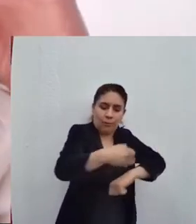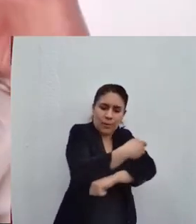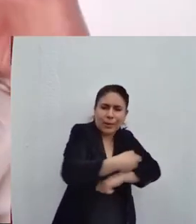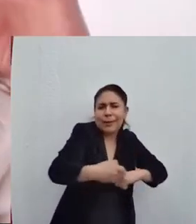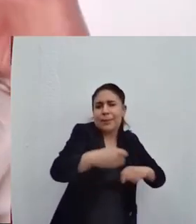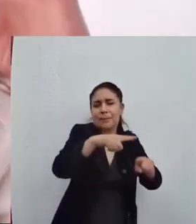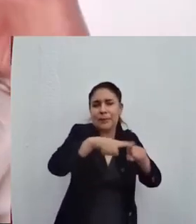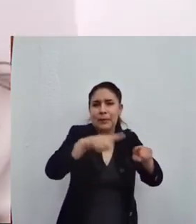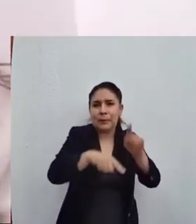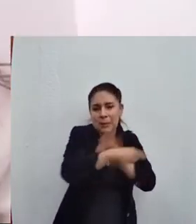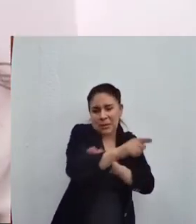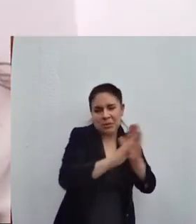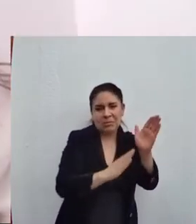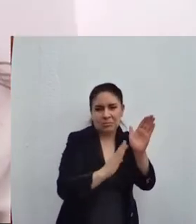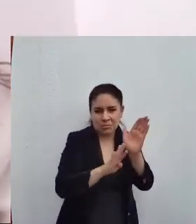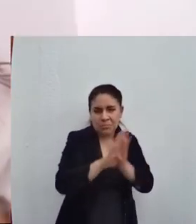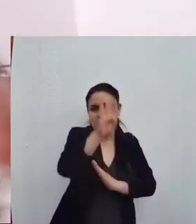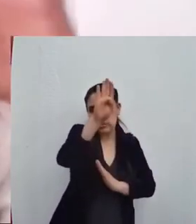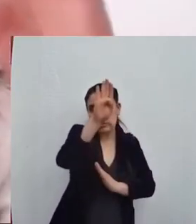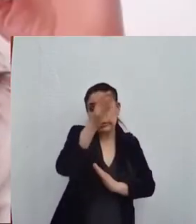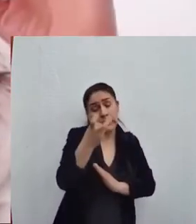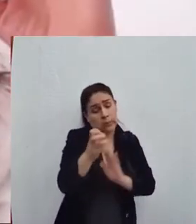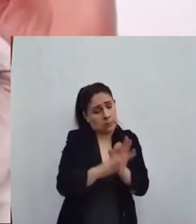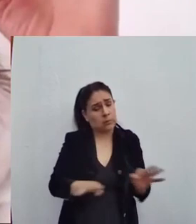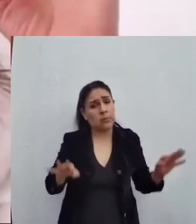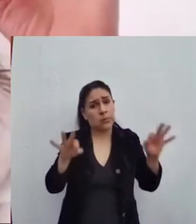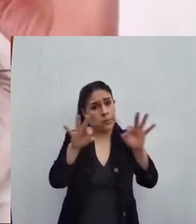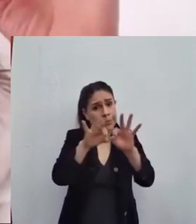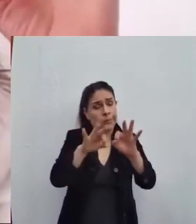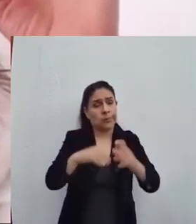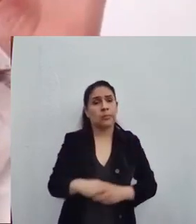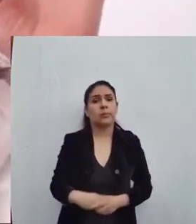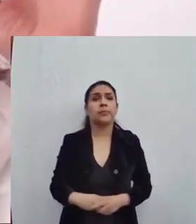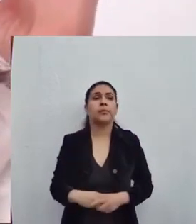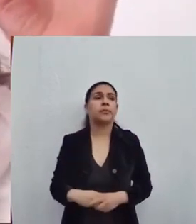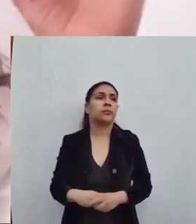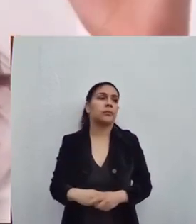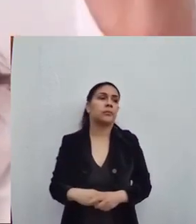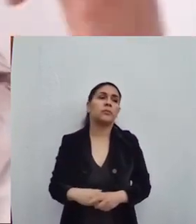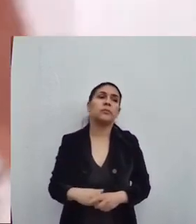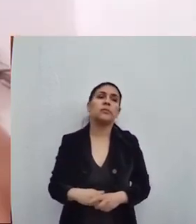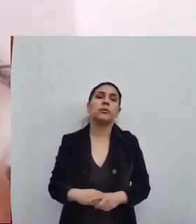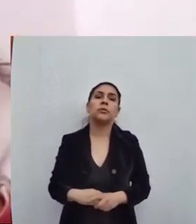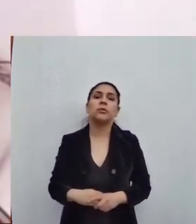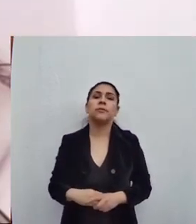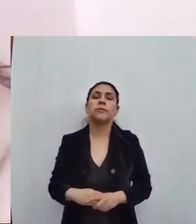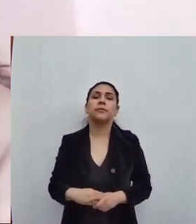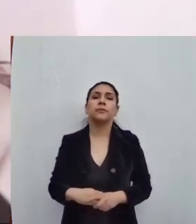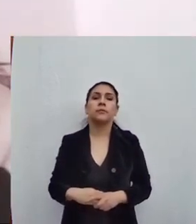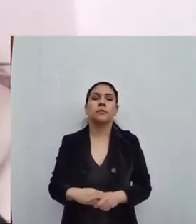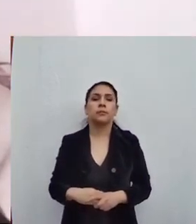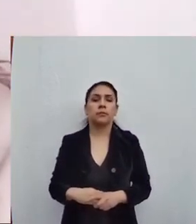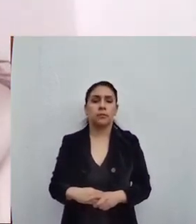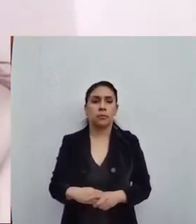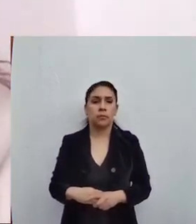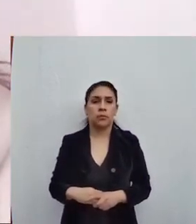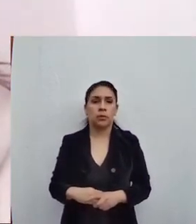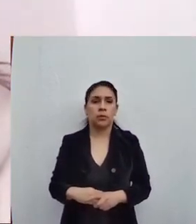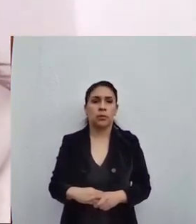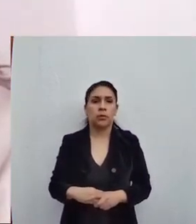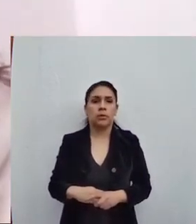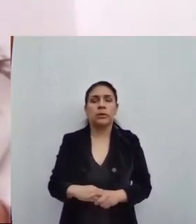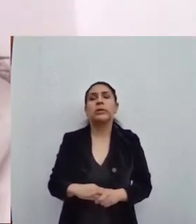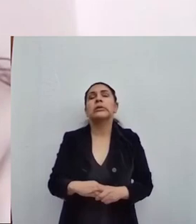que esto es importantísimo generar. El hecho de generar toda la estructura de lo que implica ser una persona